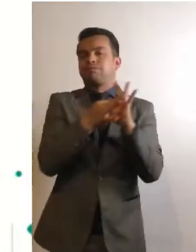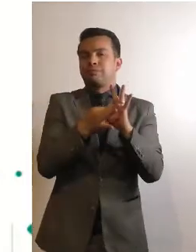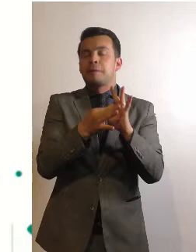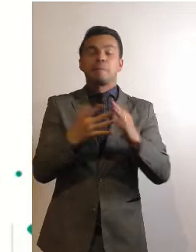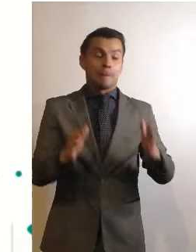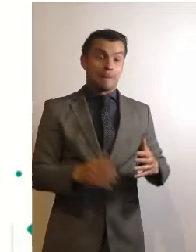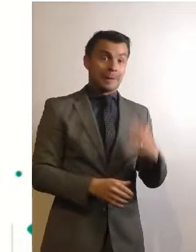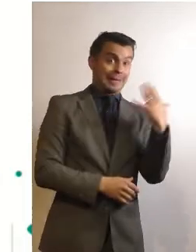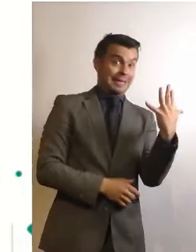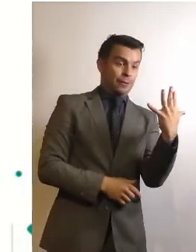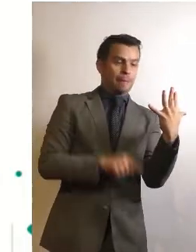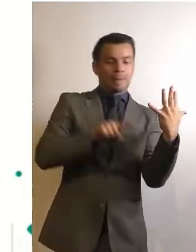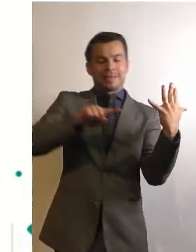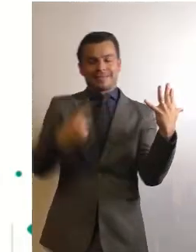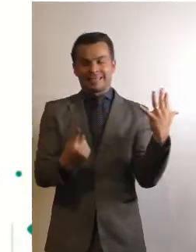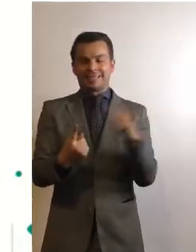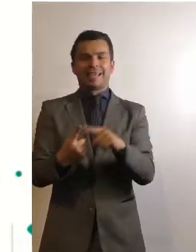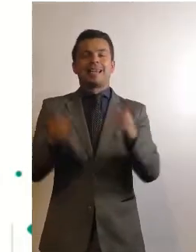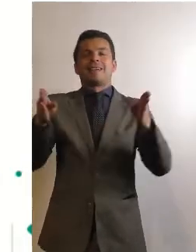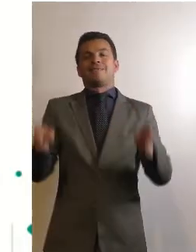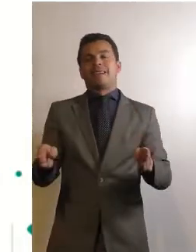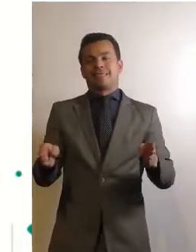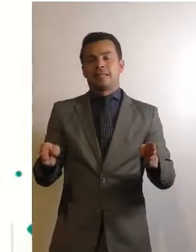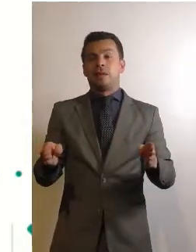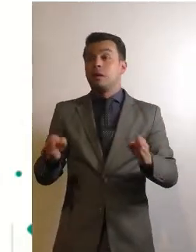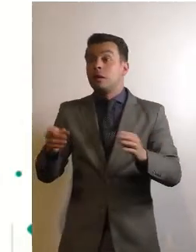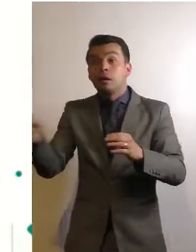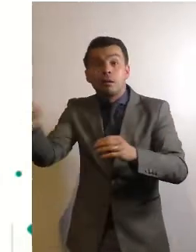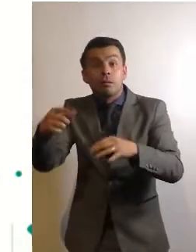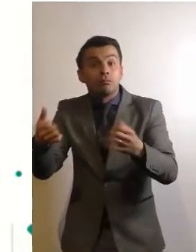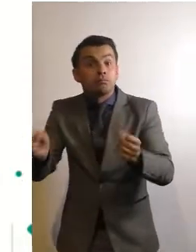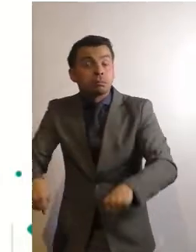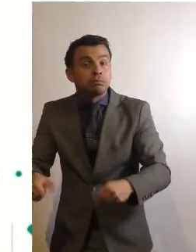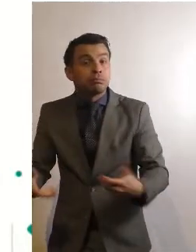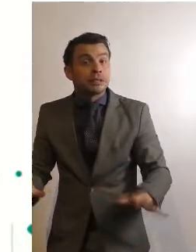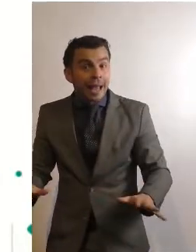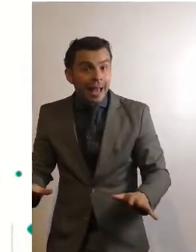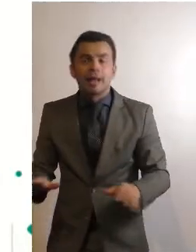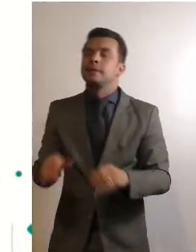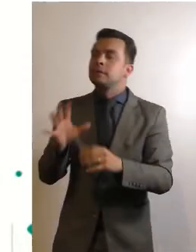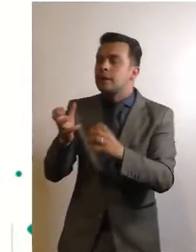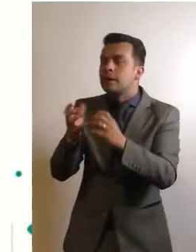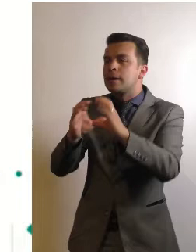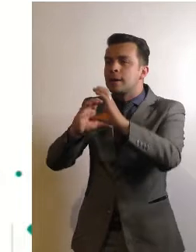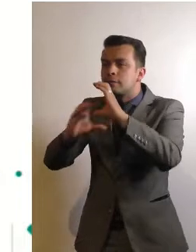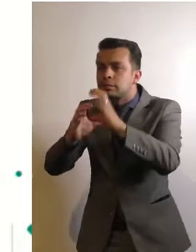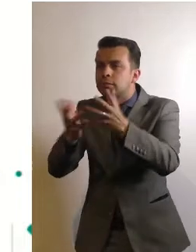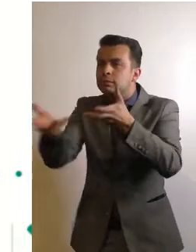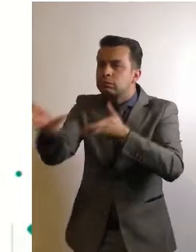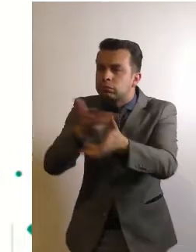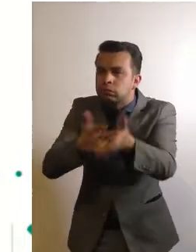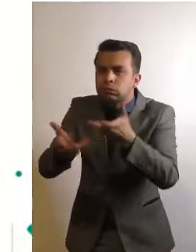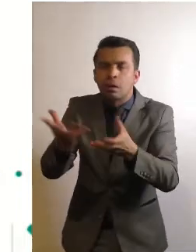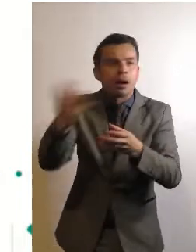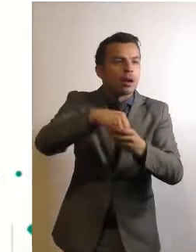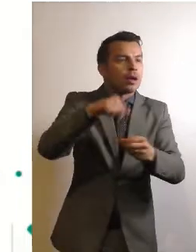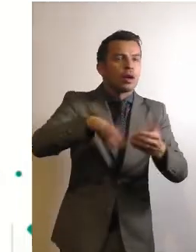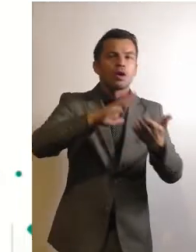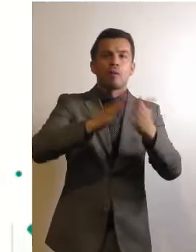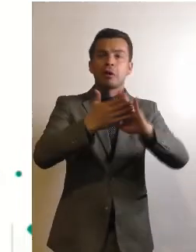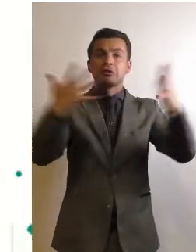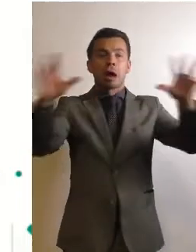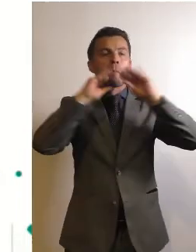aprobado, poderlo transmitir, comunicar y apropiar con la comunidad para